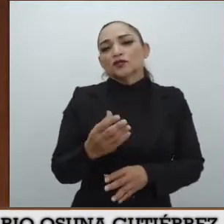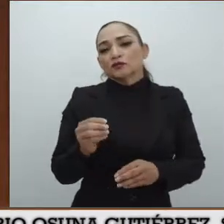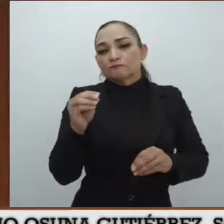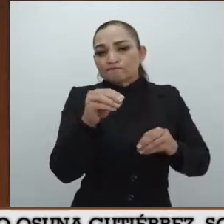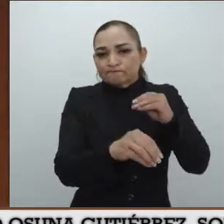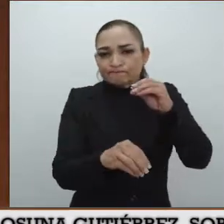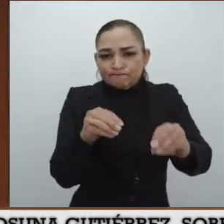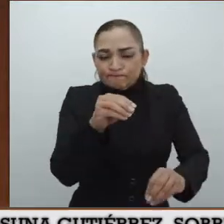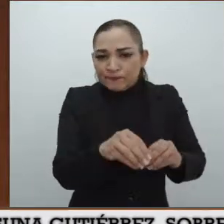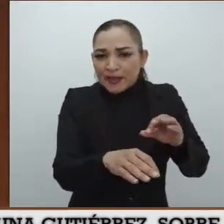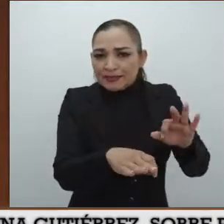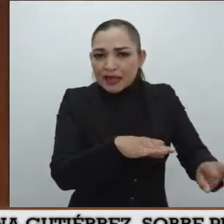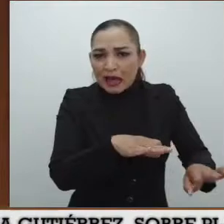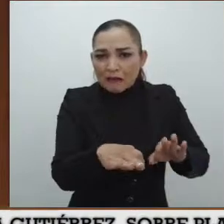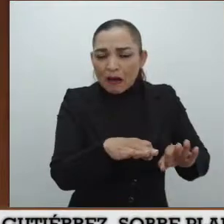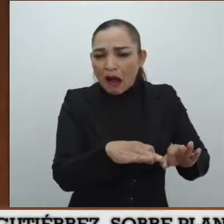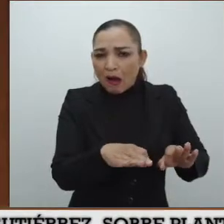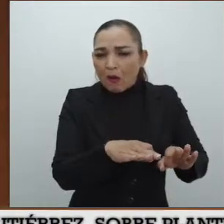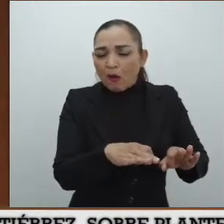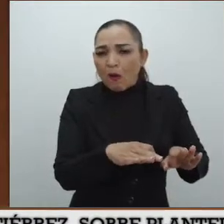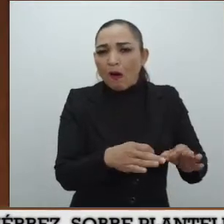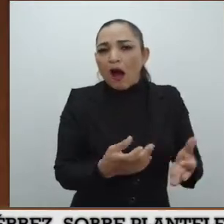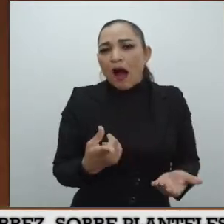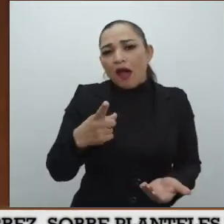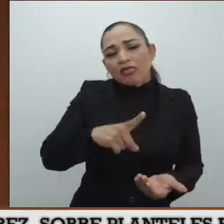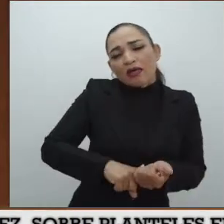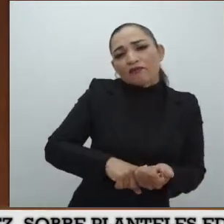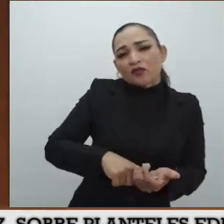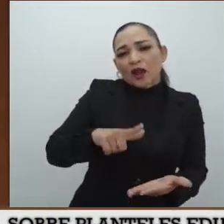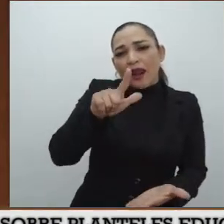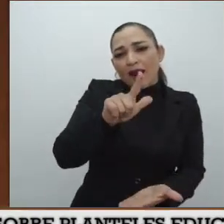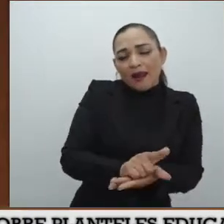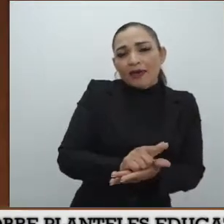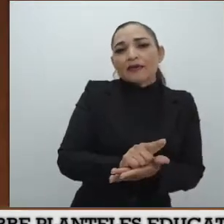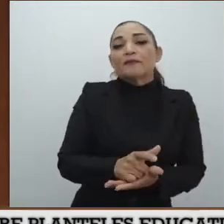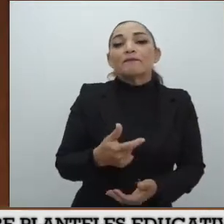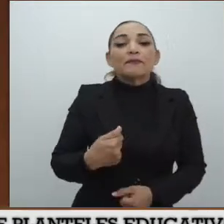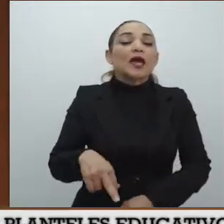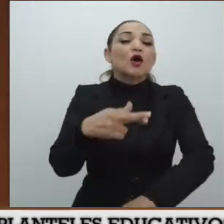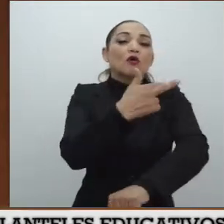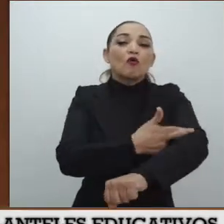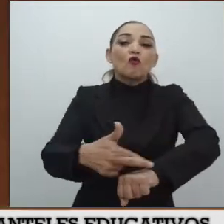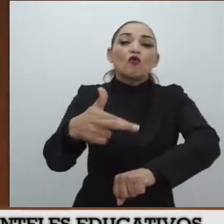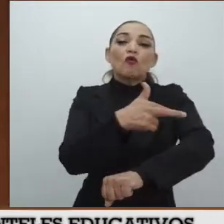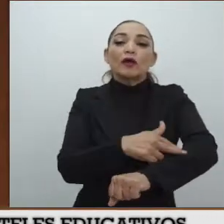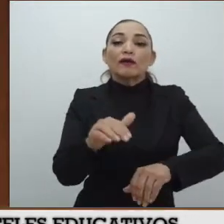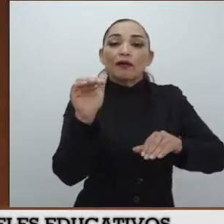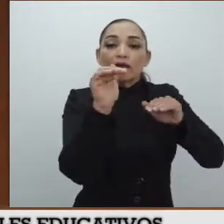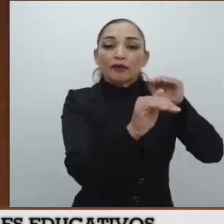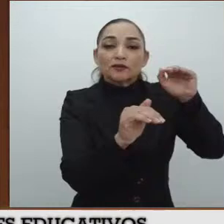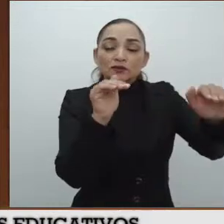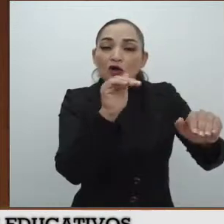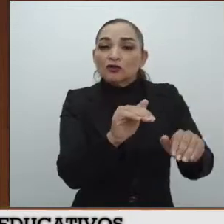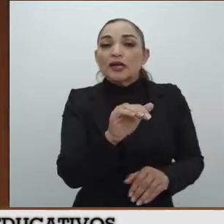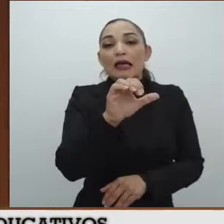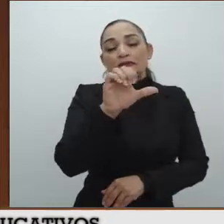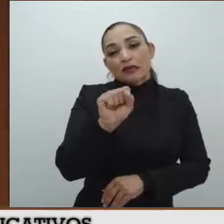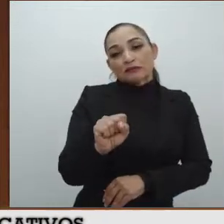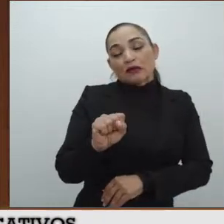de gestión, porque podemos hacer un estándar, tanto el 60% uno, tanto